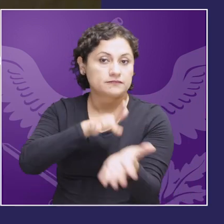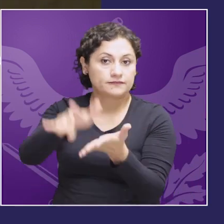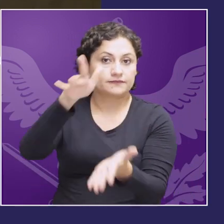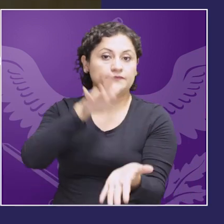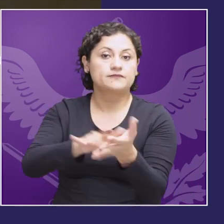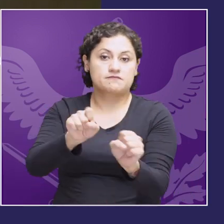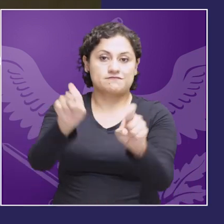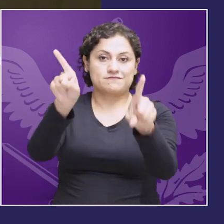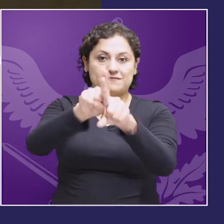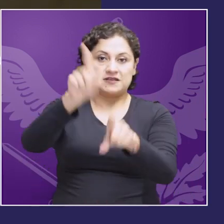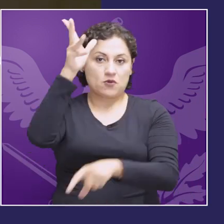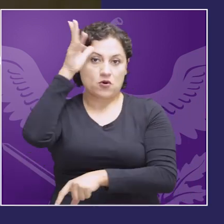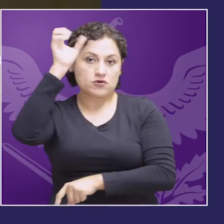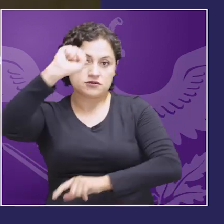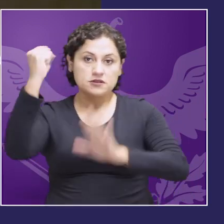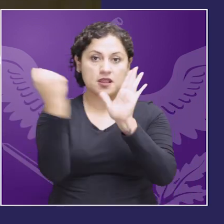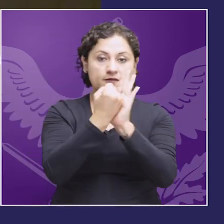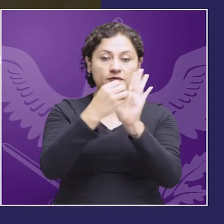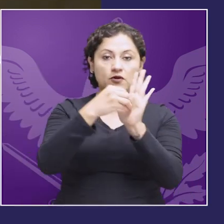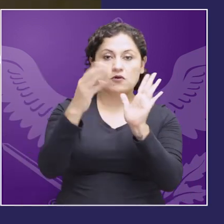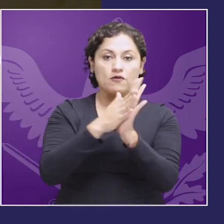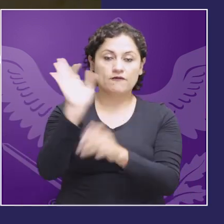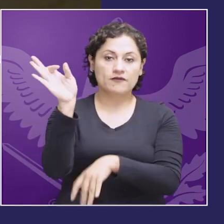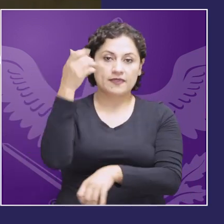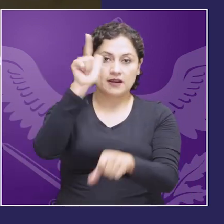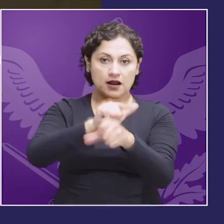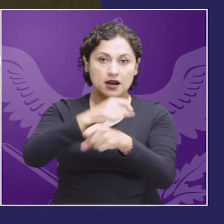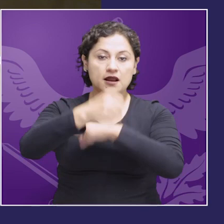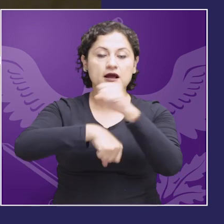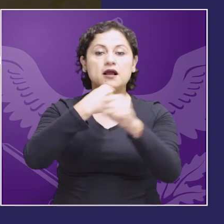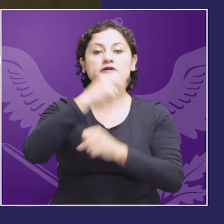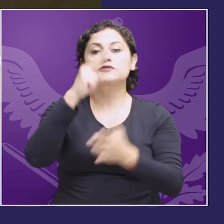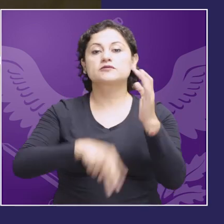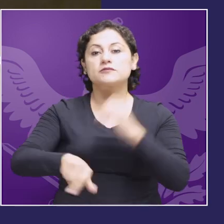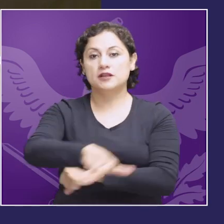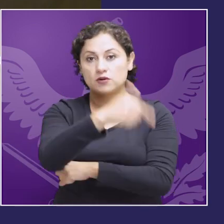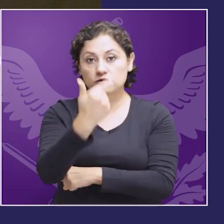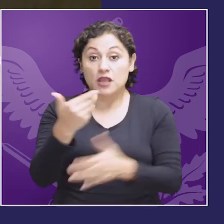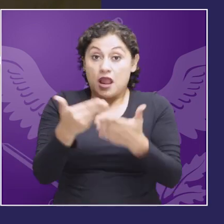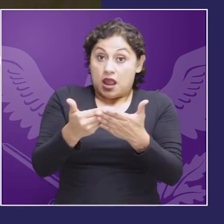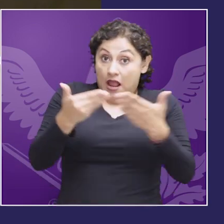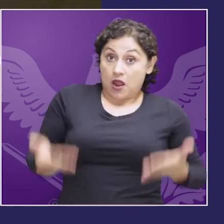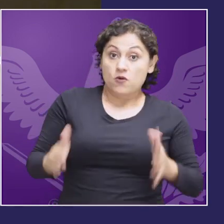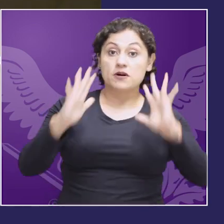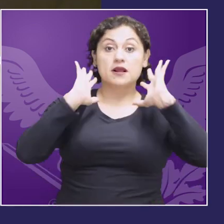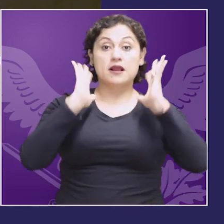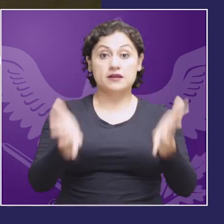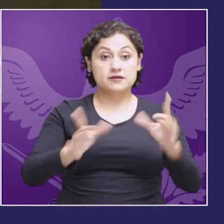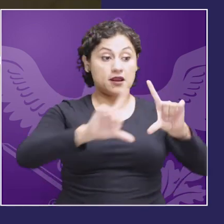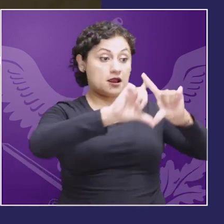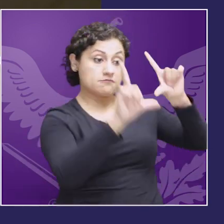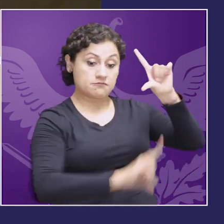con Teresa Inchaustegui, quien impulsó la creación, la tipificación del feminicidio a nivel federal